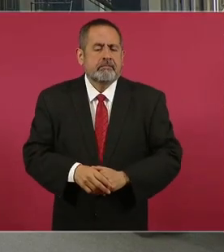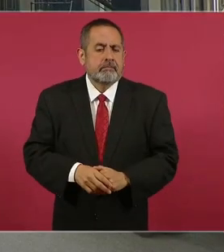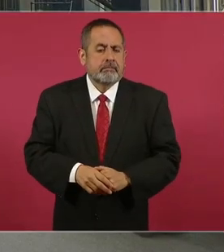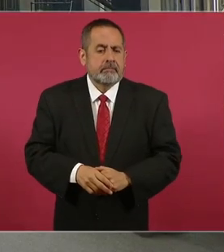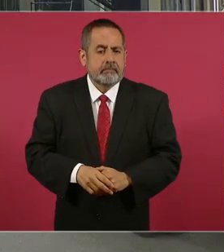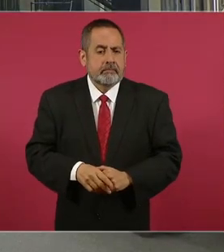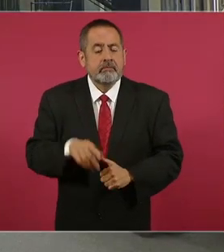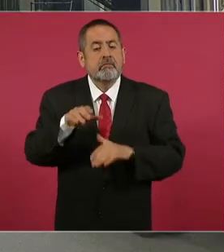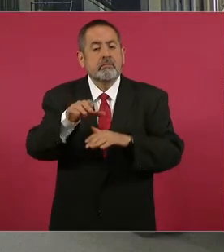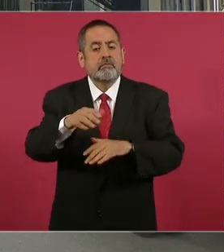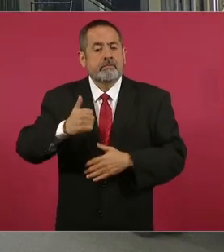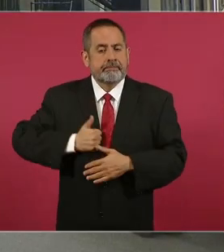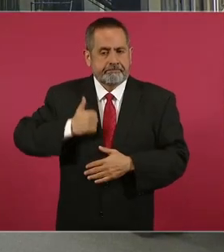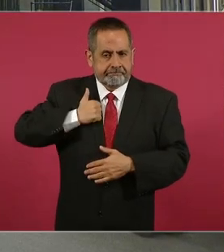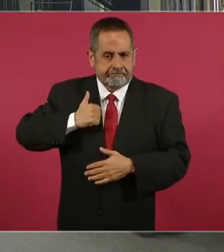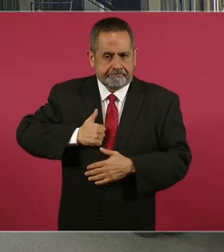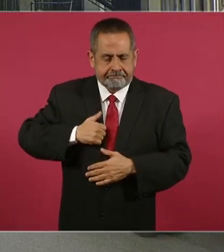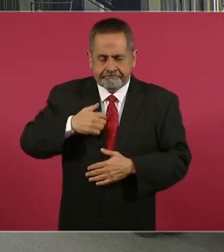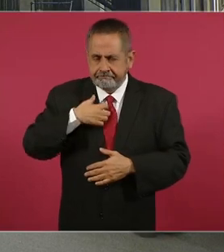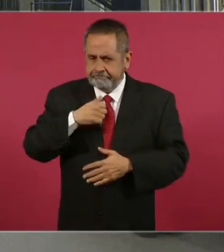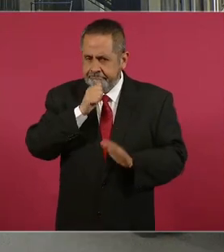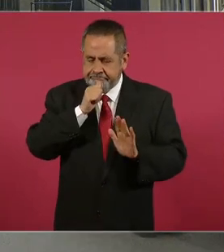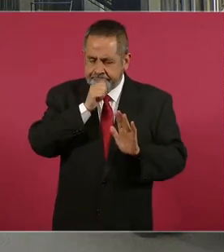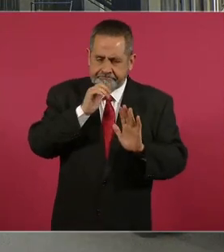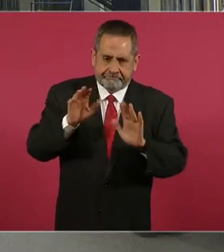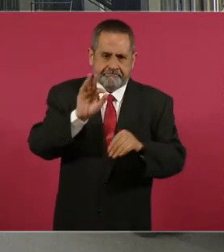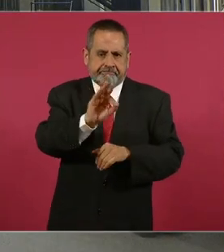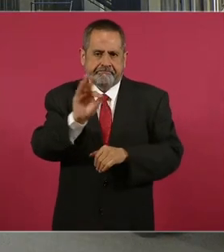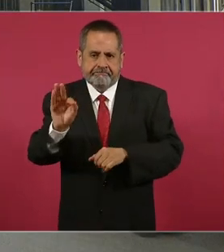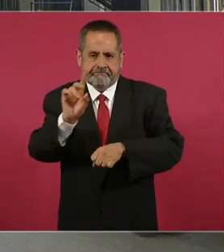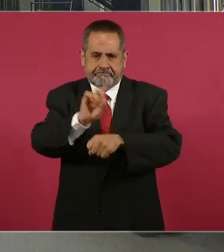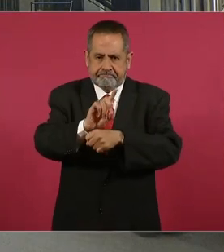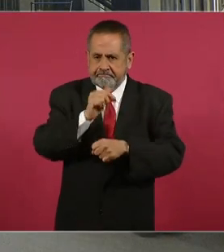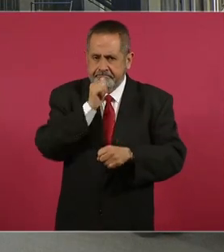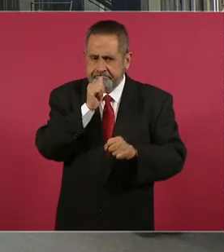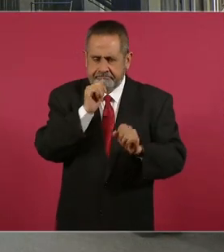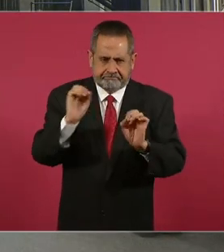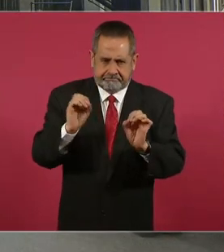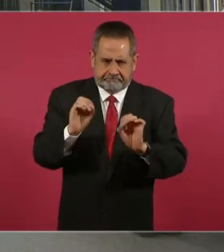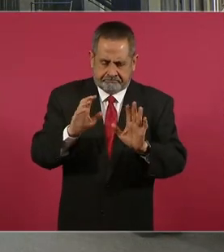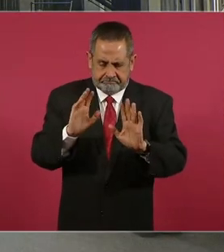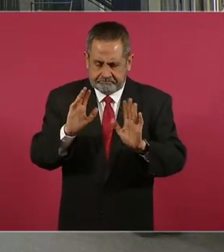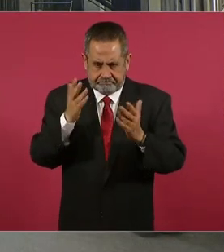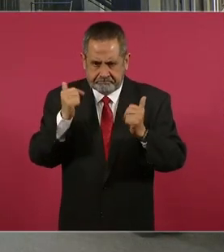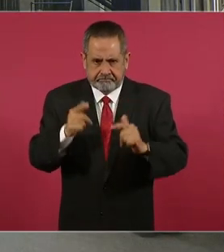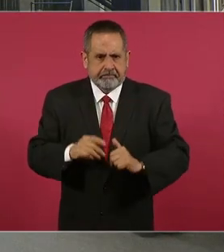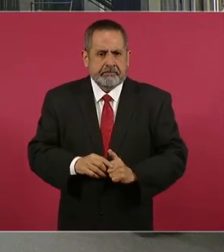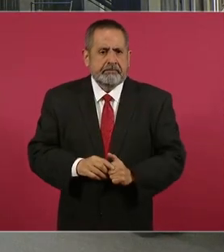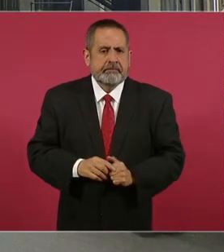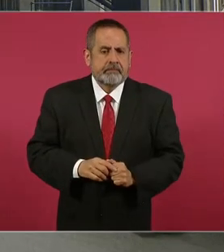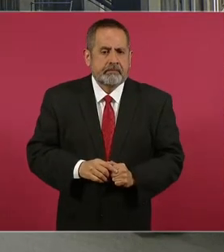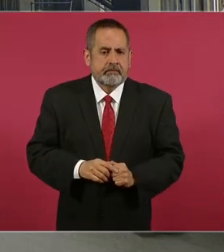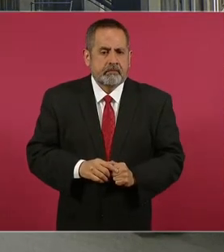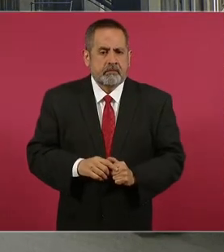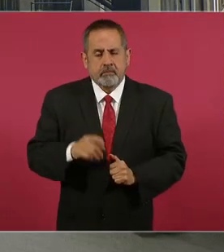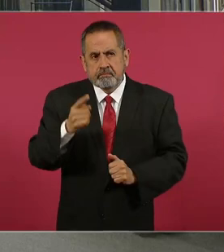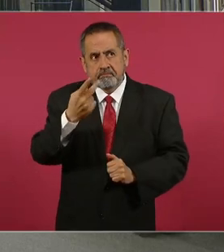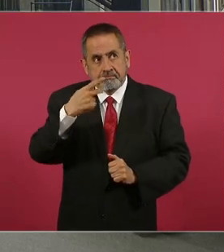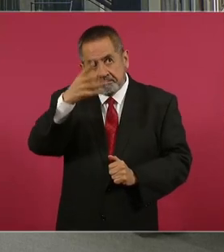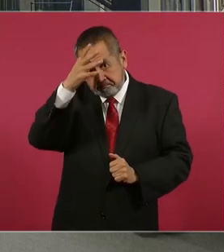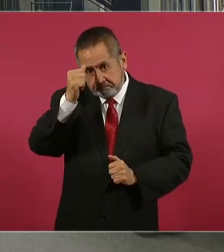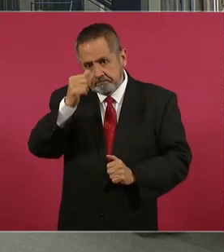Lo de Canadá todavía no, hay fecha, todavía no hay un